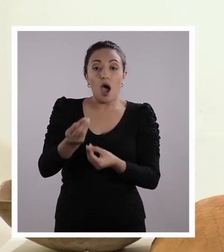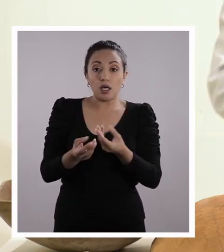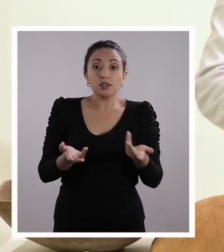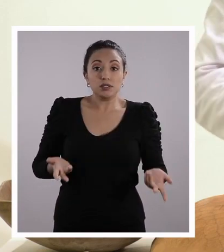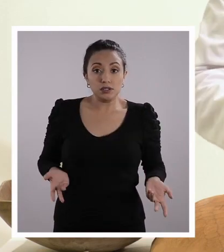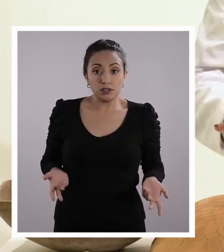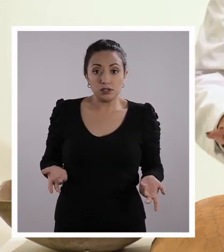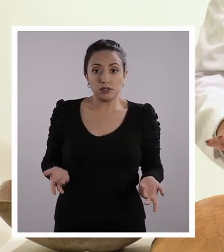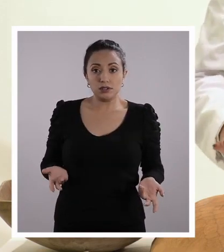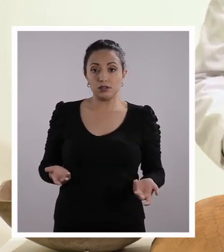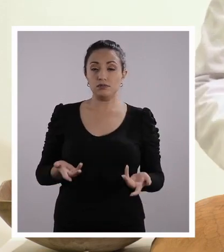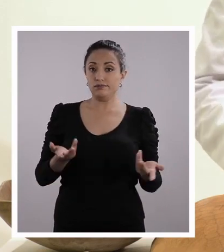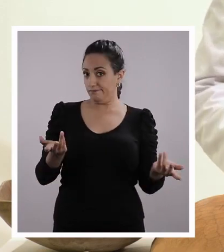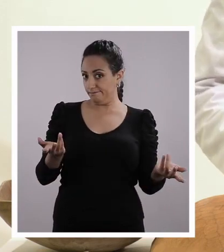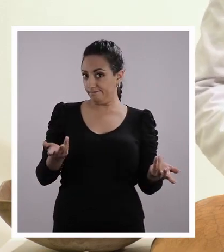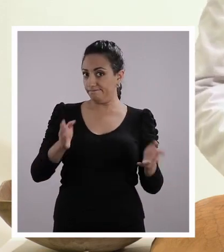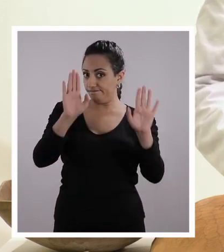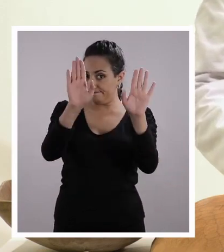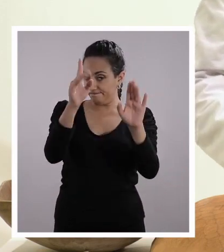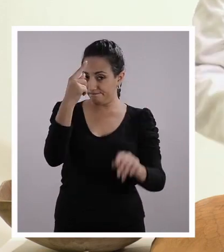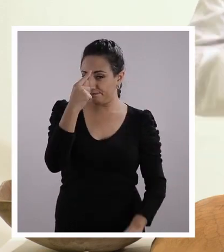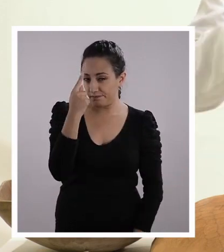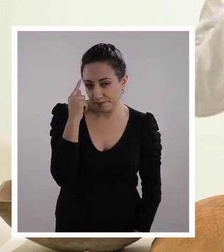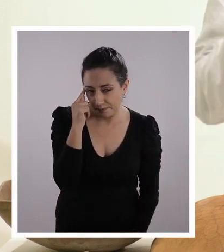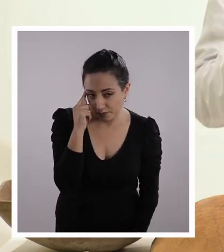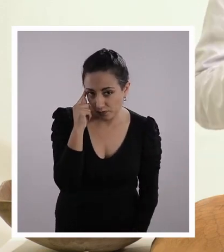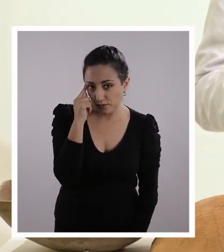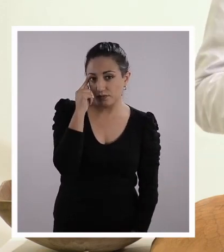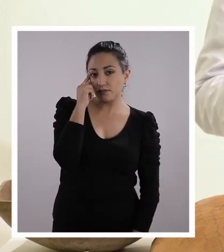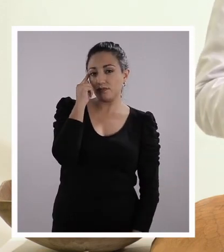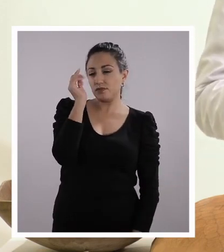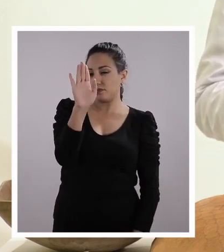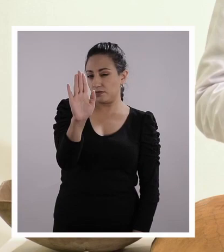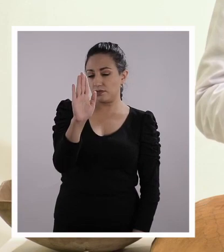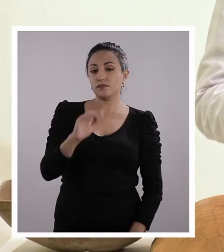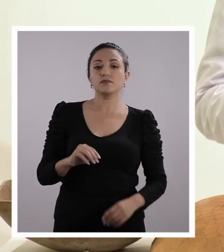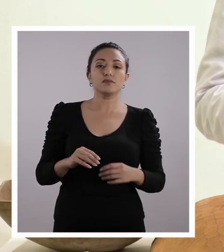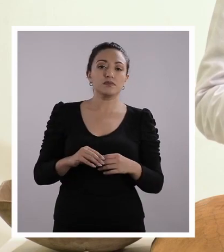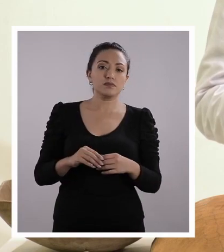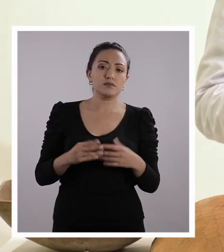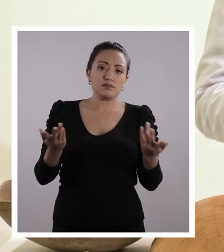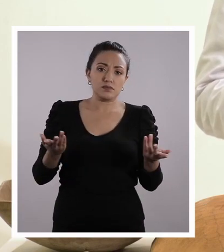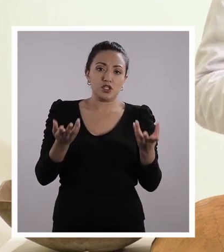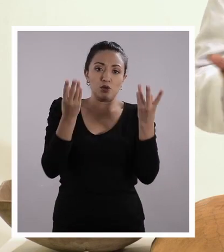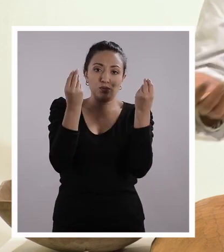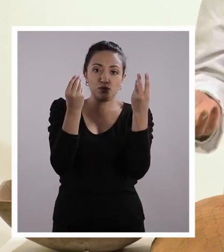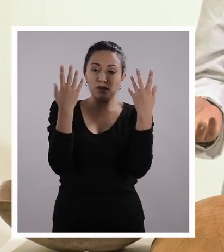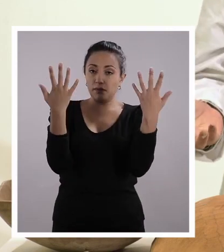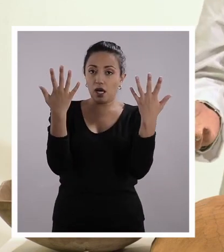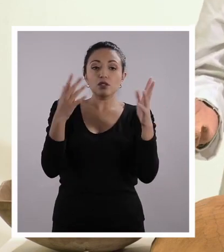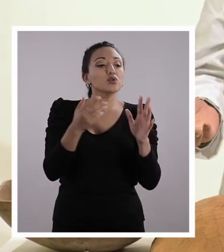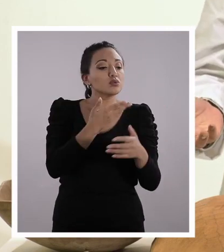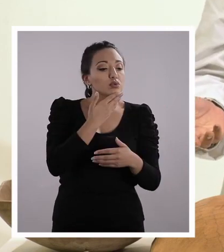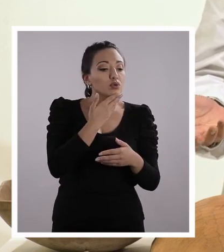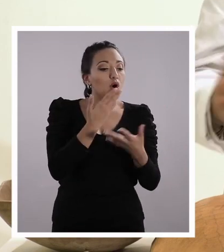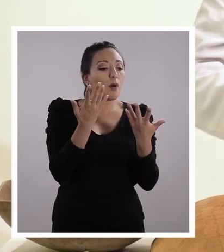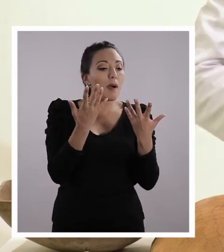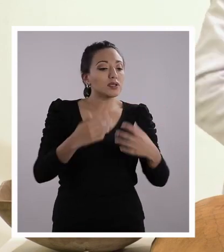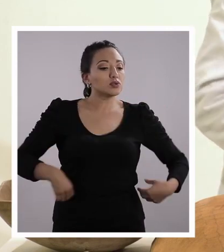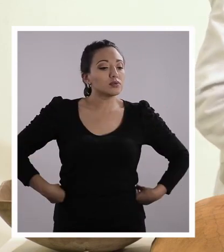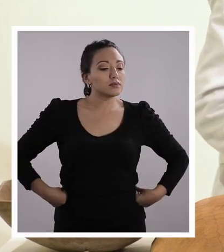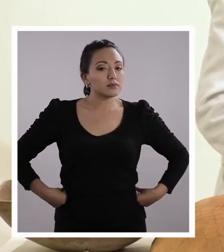varias para sacar una estimación verdad si yo saben cuál sería la solución más asertiva cuál tener muchas menos